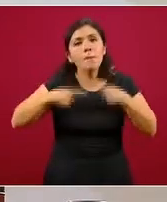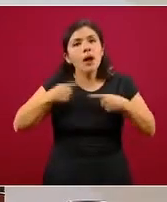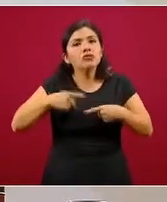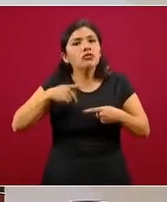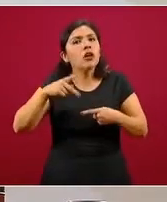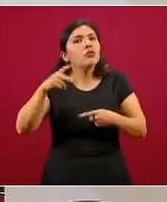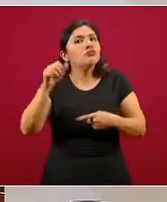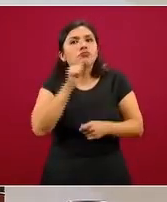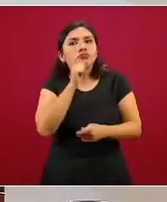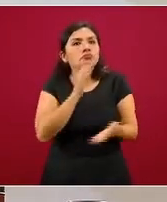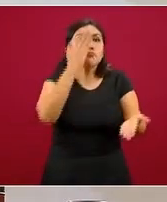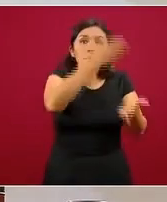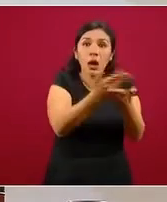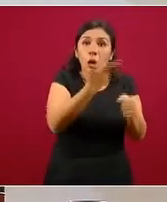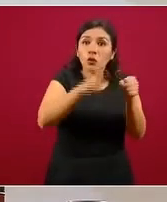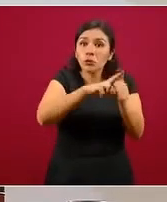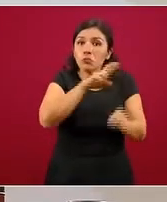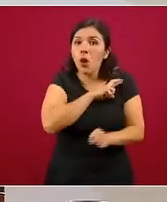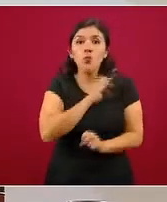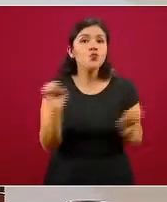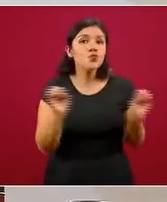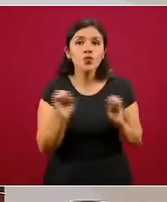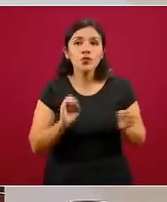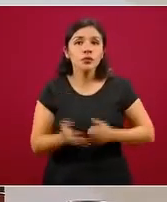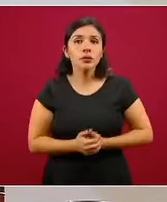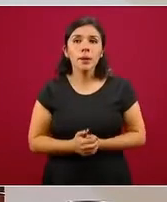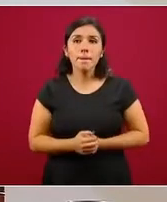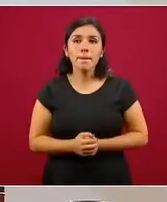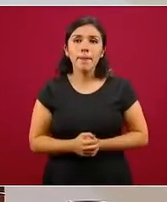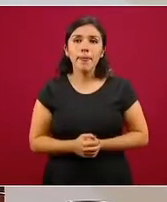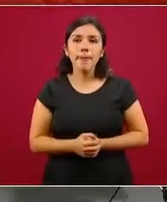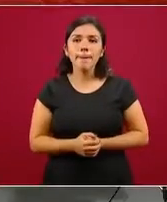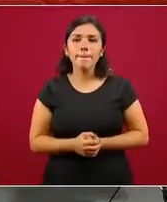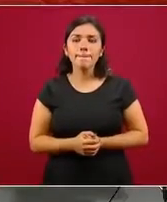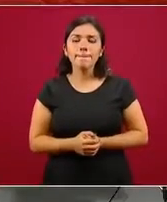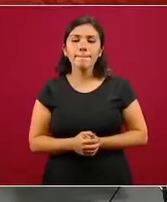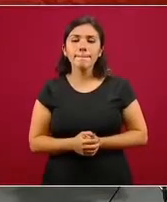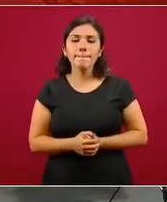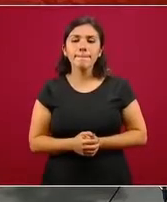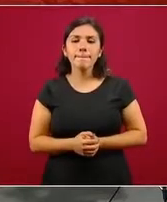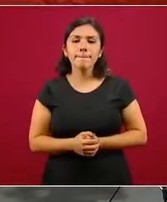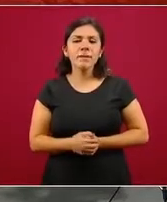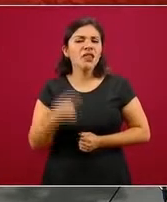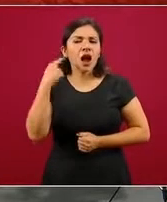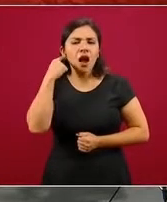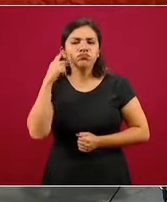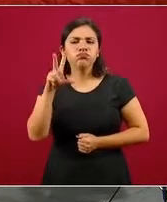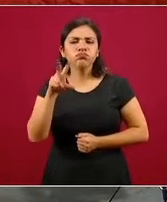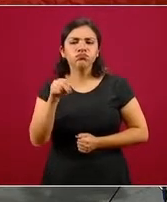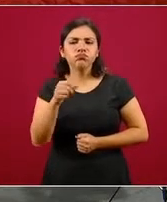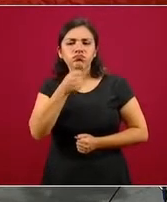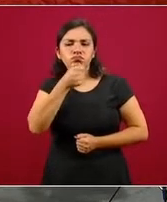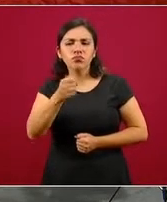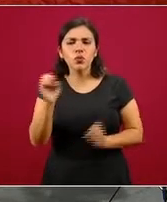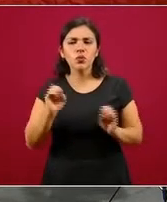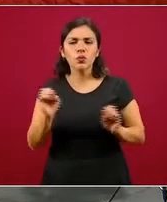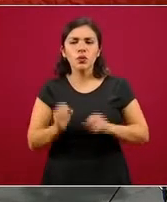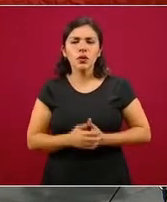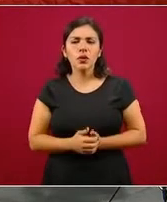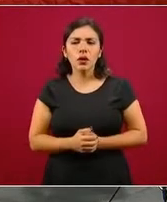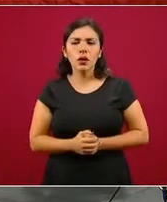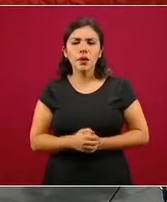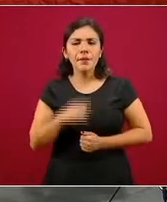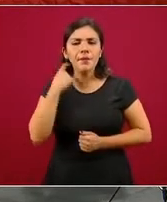a toda la capacidad que podría ser. Pero los derechohabientes, doctor, que pertenecen al ISSSTE, al